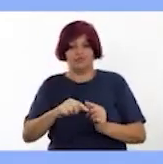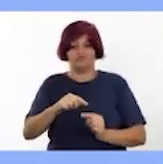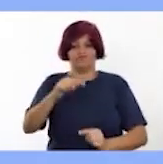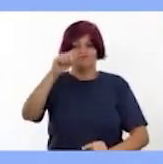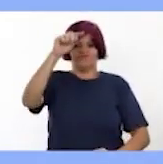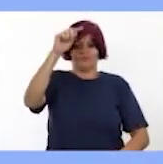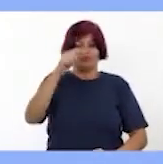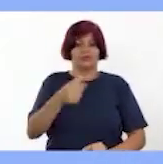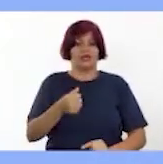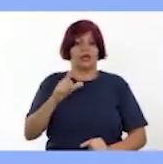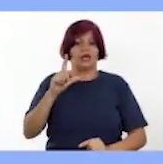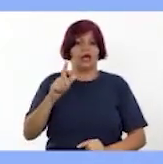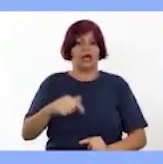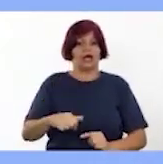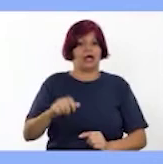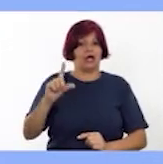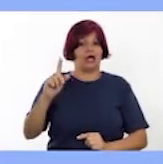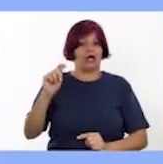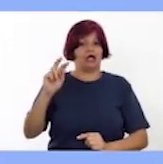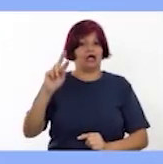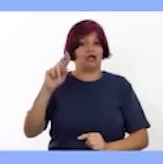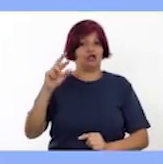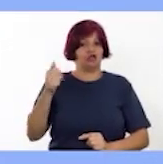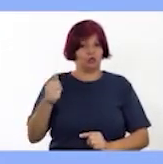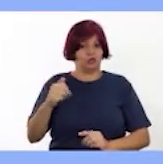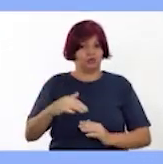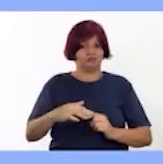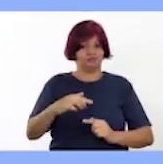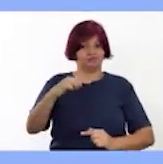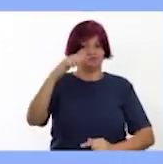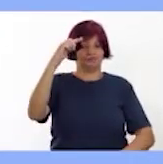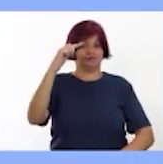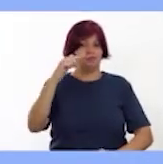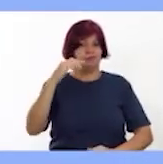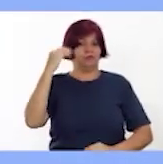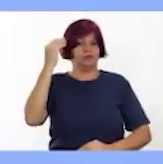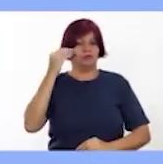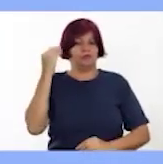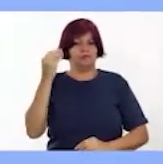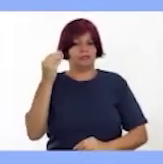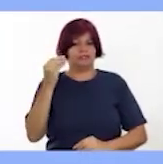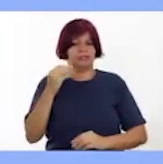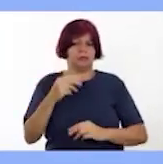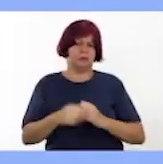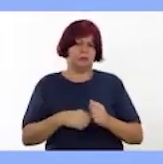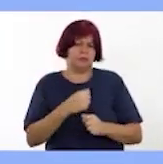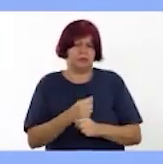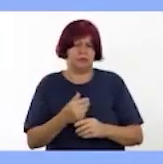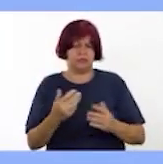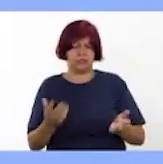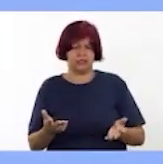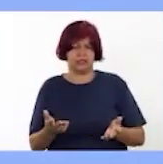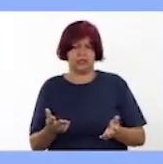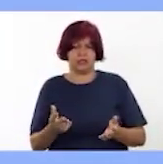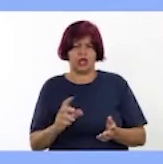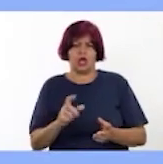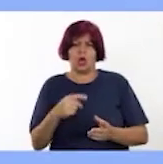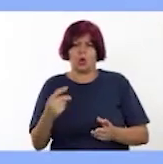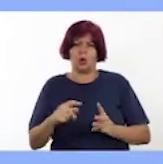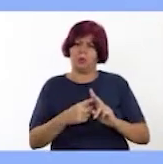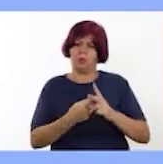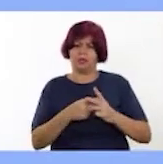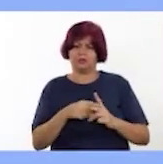del edificio me la están declarando con una letra minúscula por comodidad. Bueno, pensamos, ¿qué instrumentos tenemos para